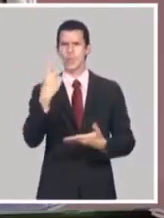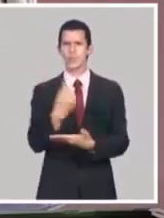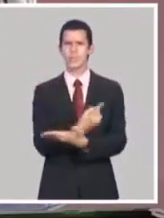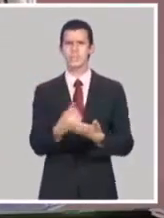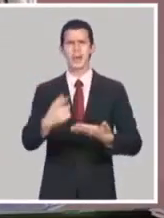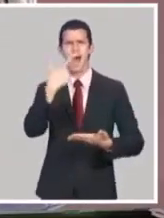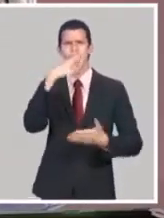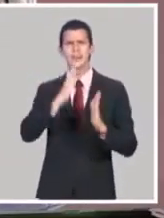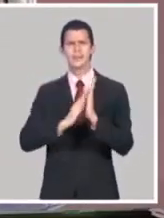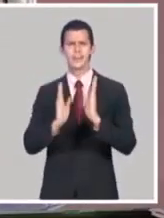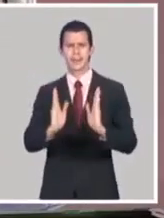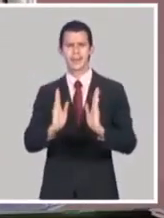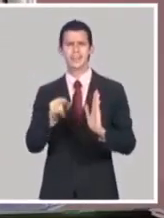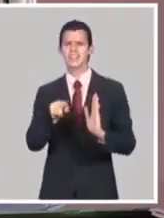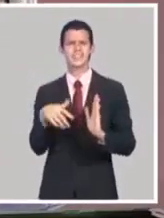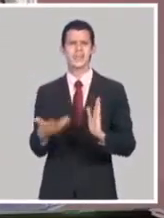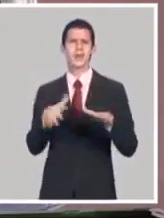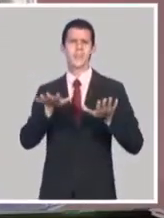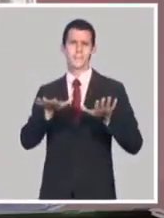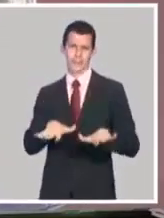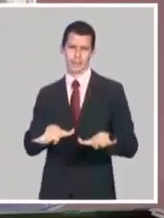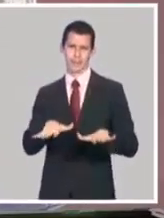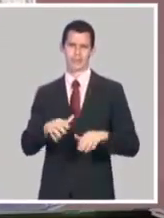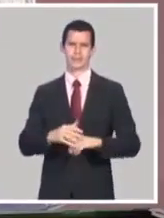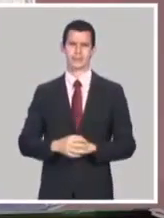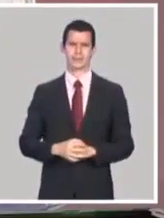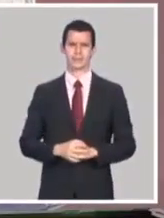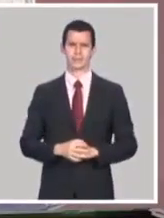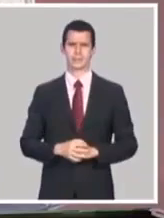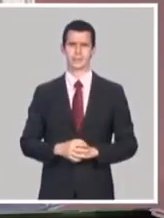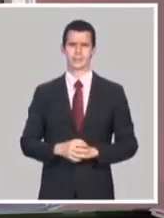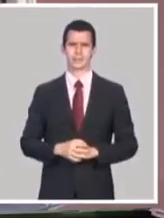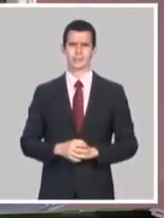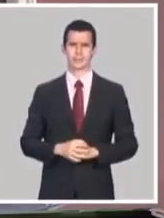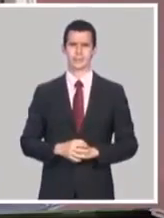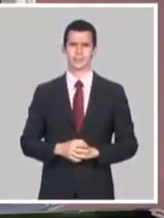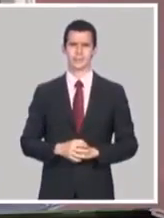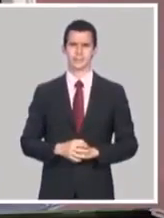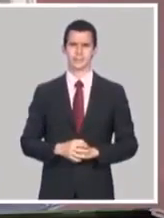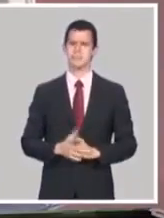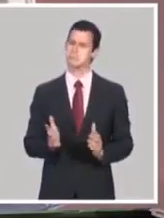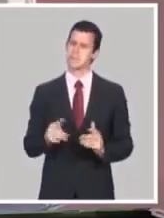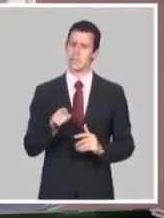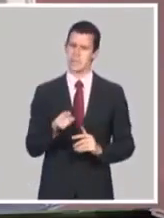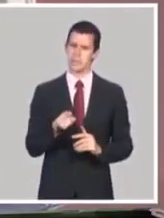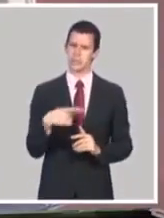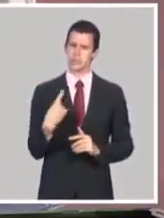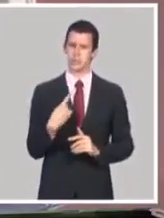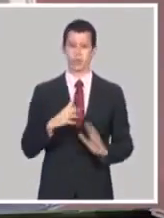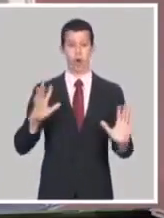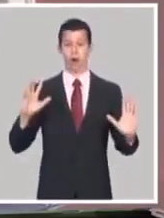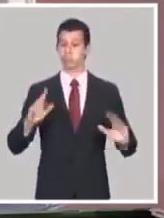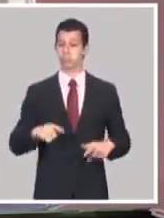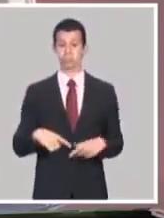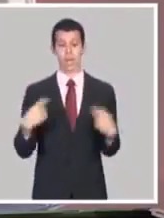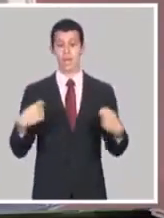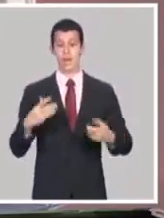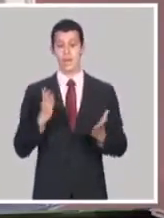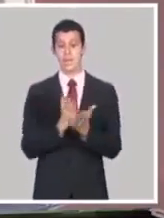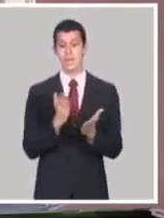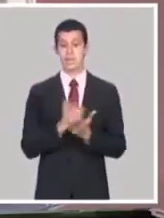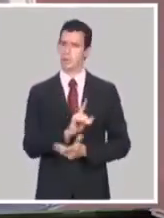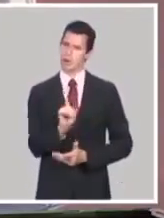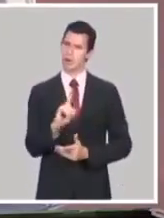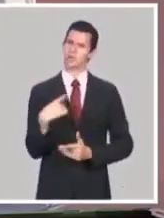la semana sin la semana del receso escolar de la victoria bueno también se mantendrá es decir en el calendario